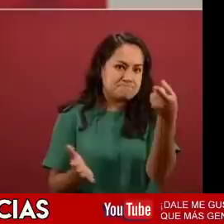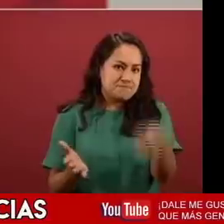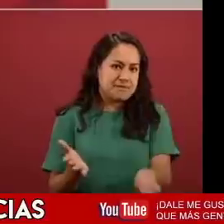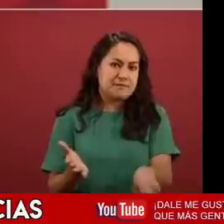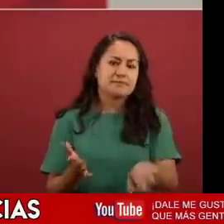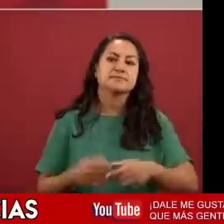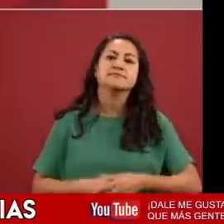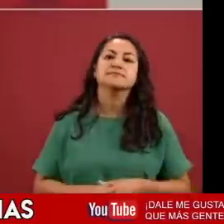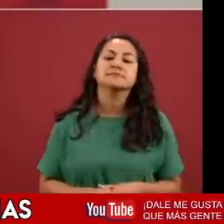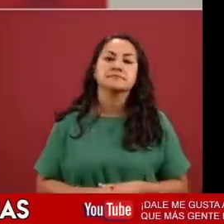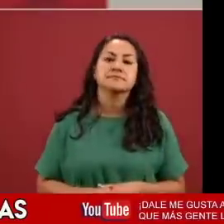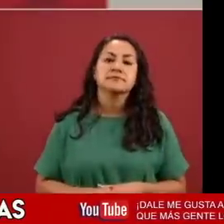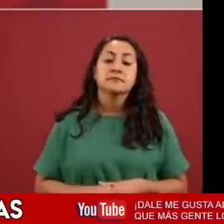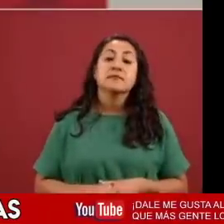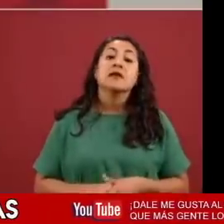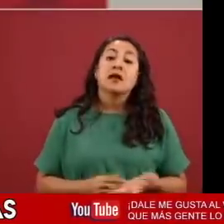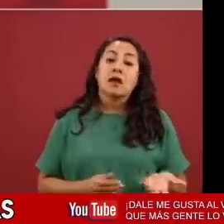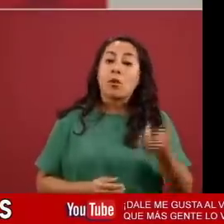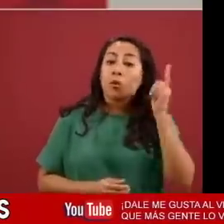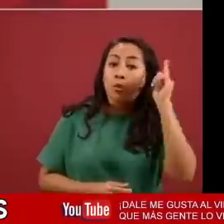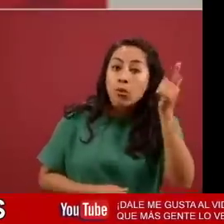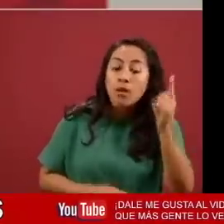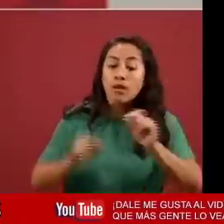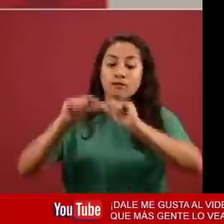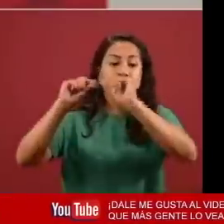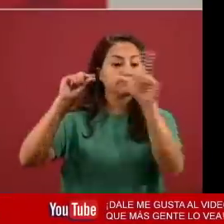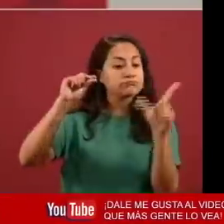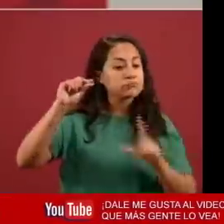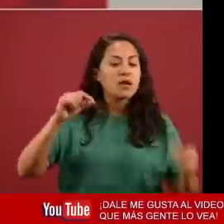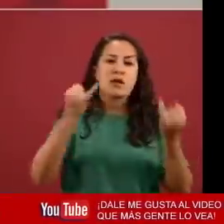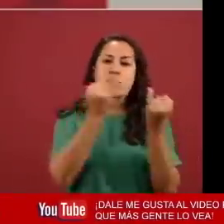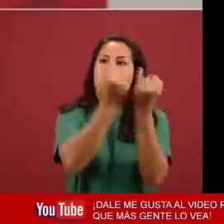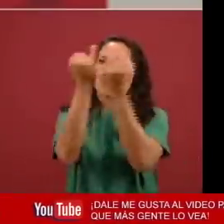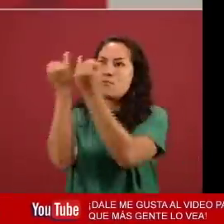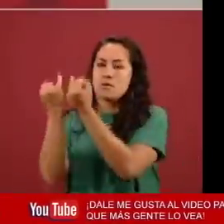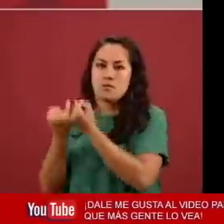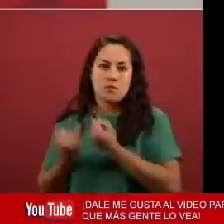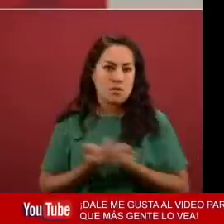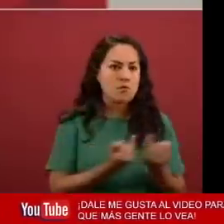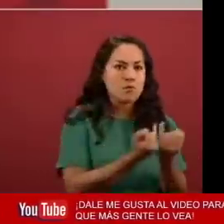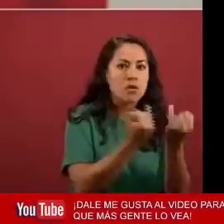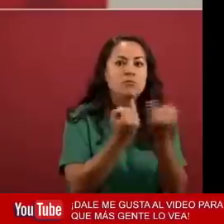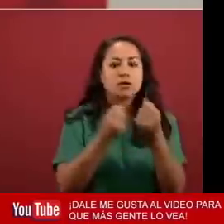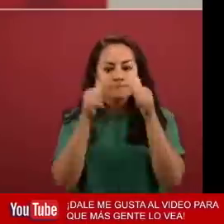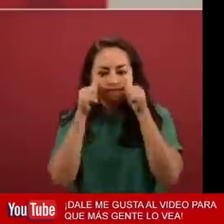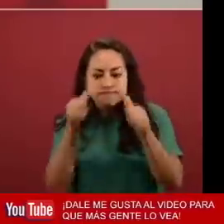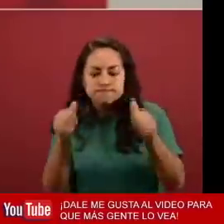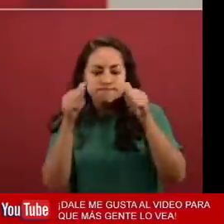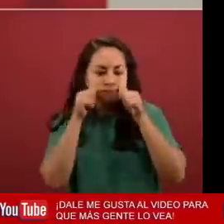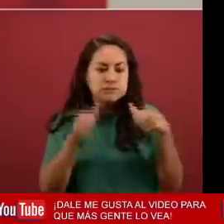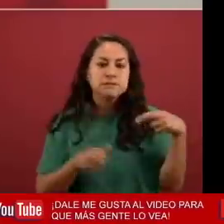ojalá que en toda la república se tengan los mismos criterios de una pronta una expedita